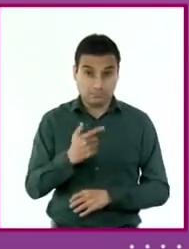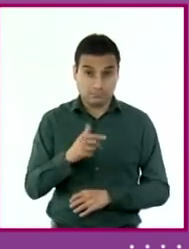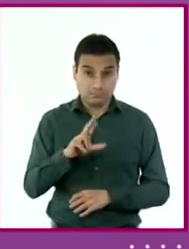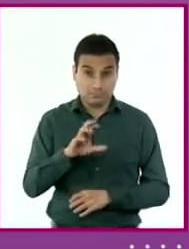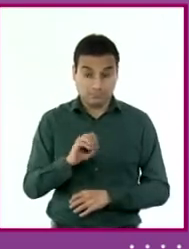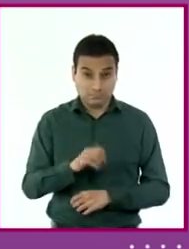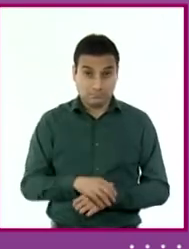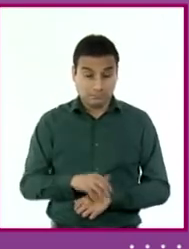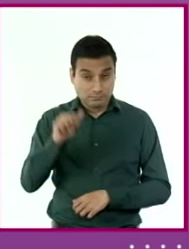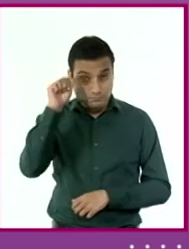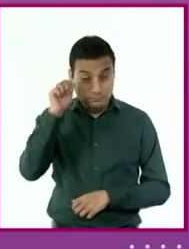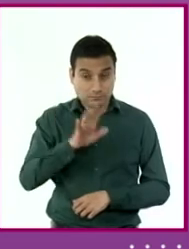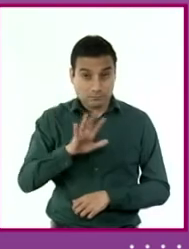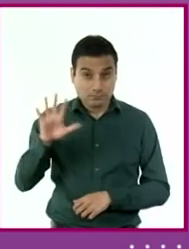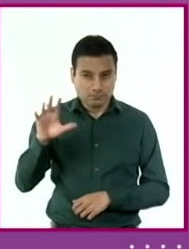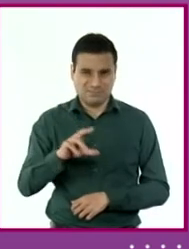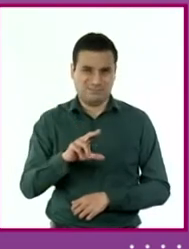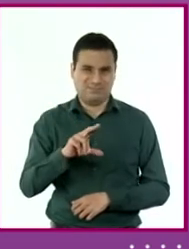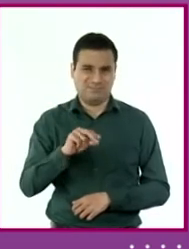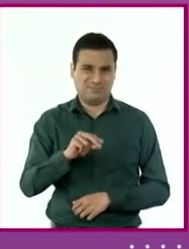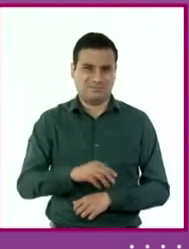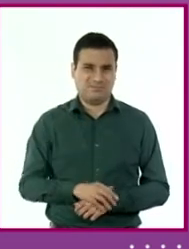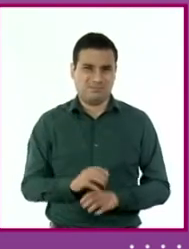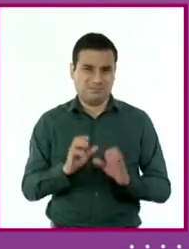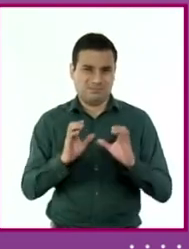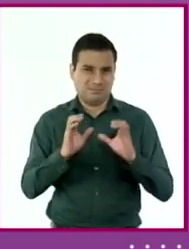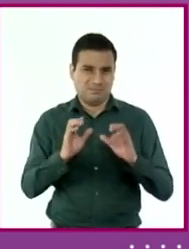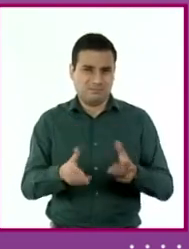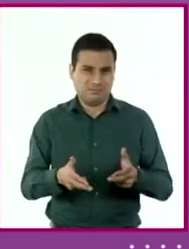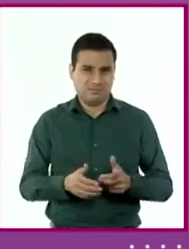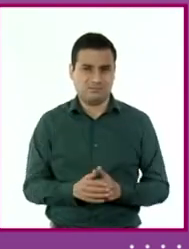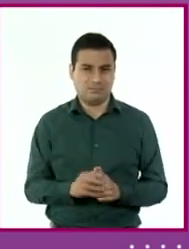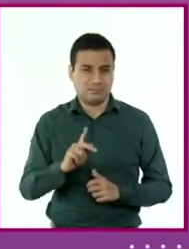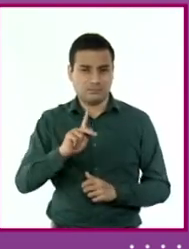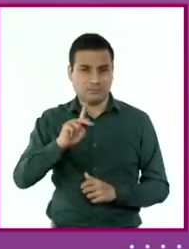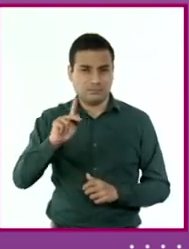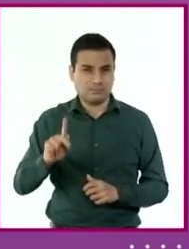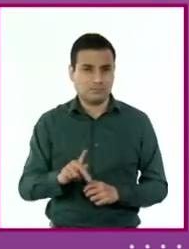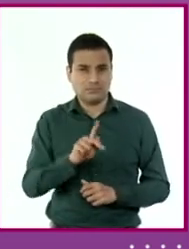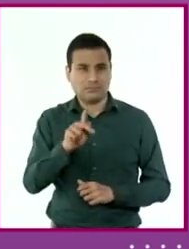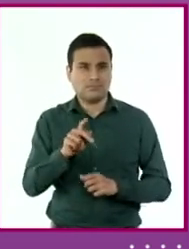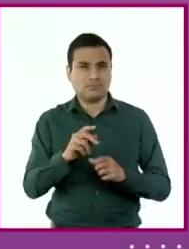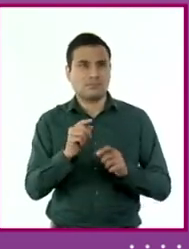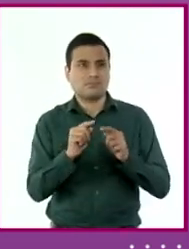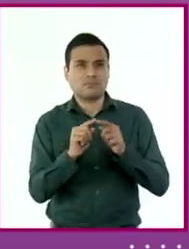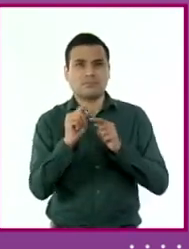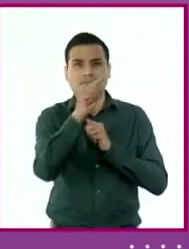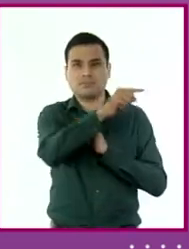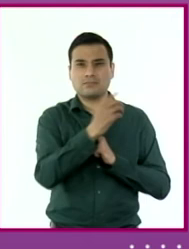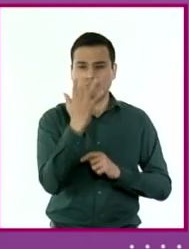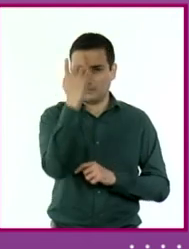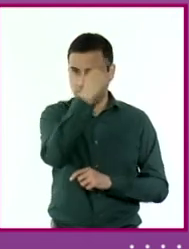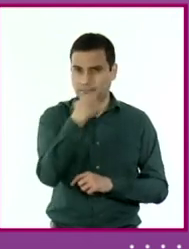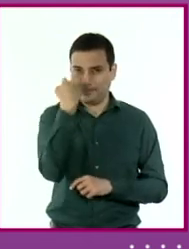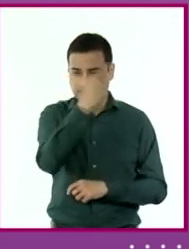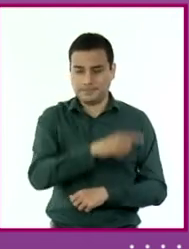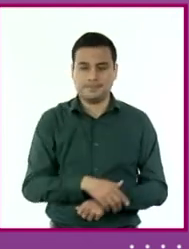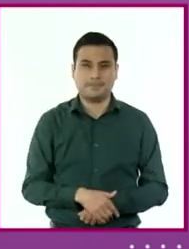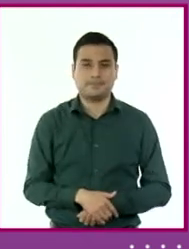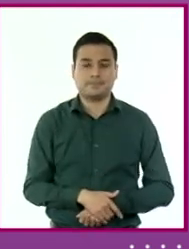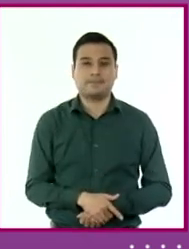Asia? No, de Chiapas. Es una localidad que está 5 horas de aquí.